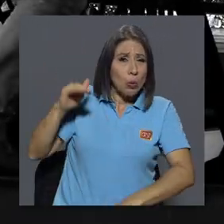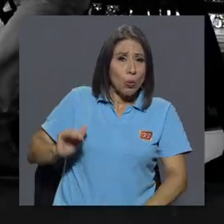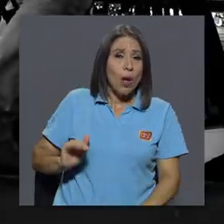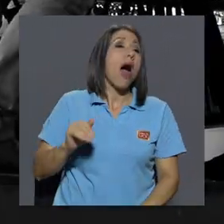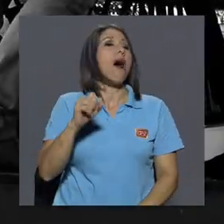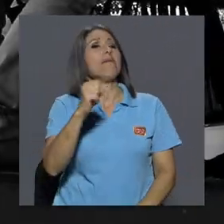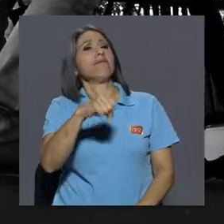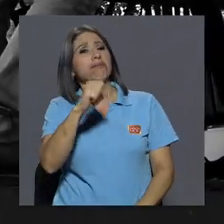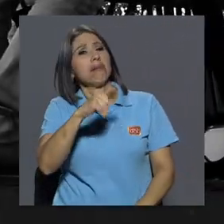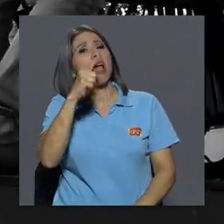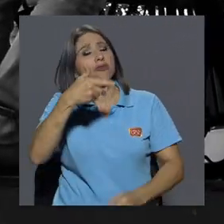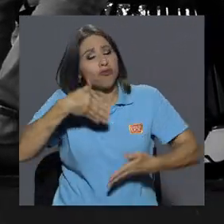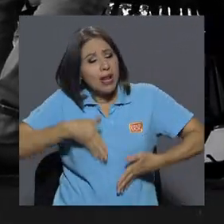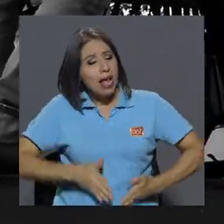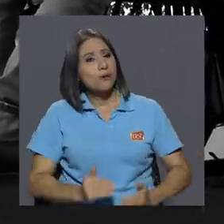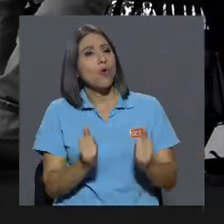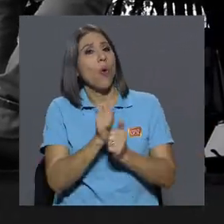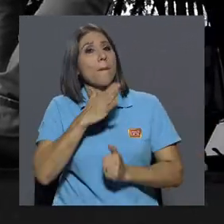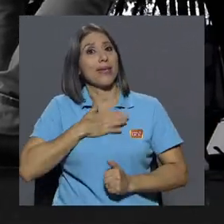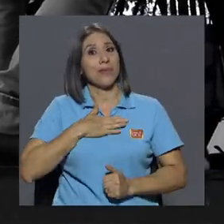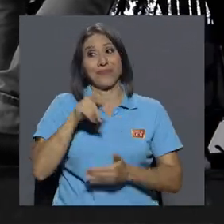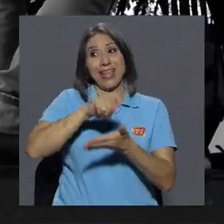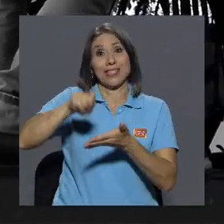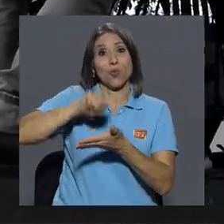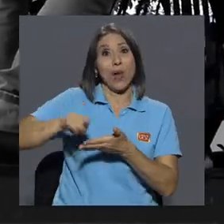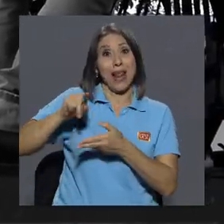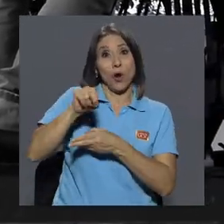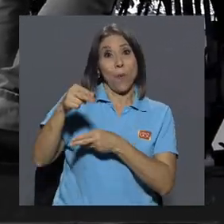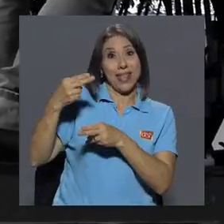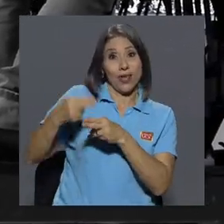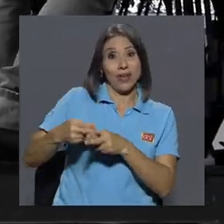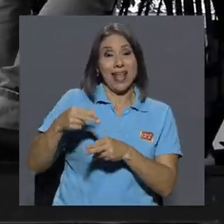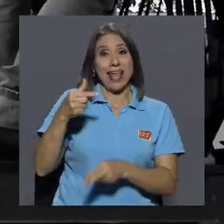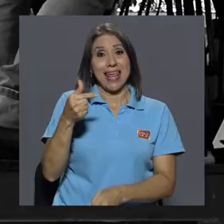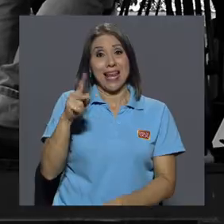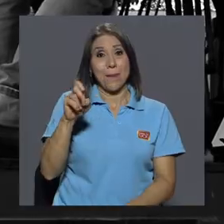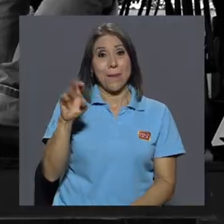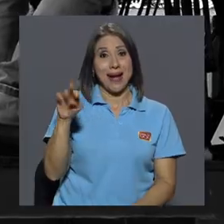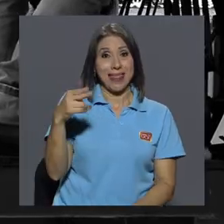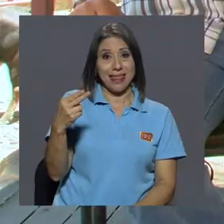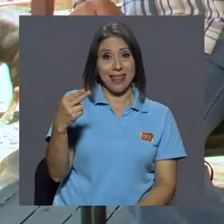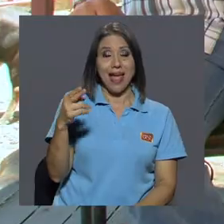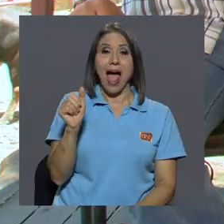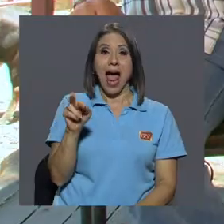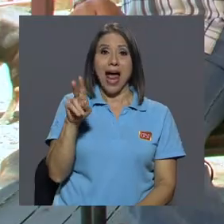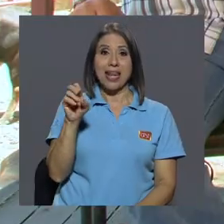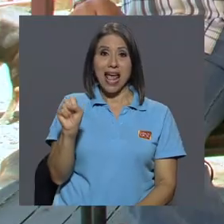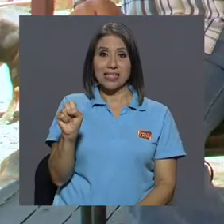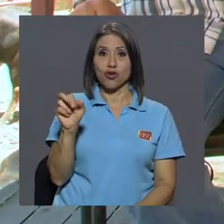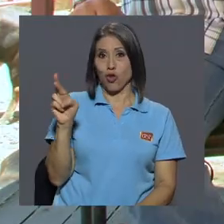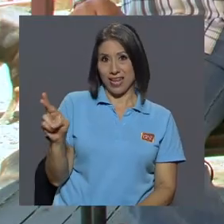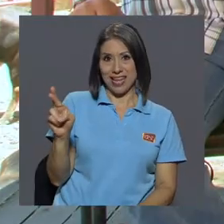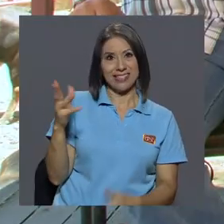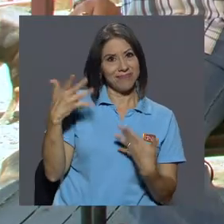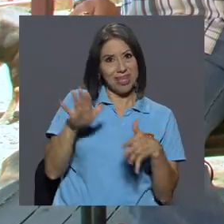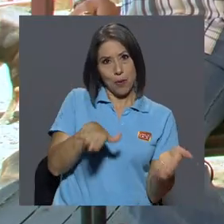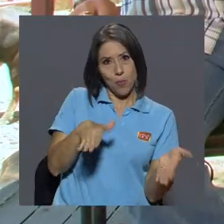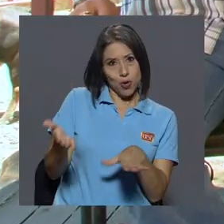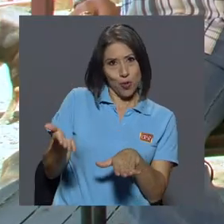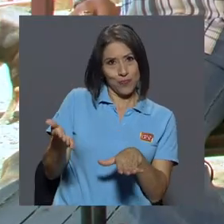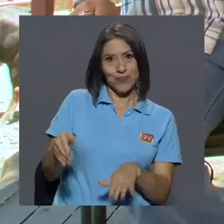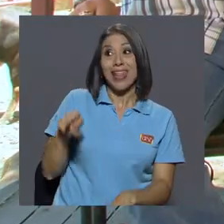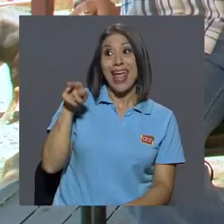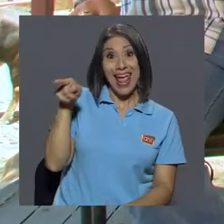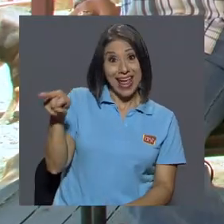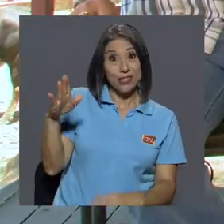nació conmigo. Teníamos un compañero en la escuela, Gilbert Arias Rodríguez, ya murió. Entonces, Gilbert Arias, en la